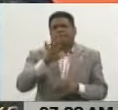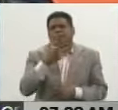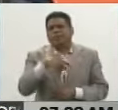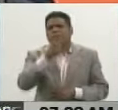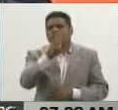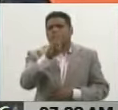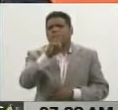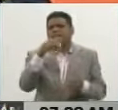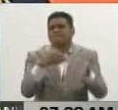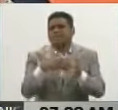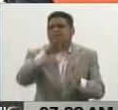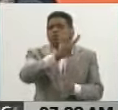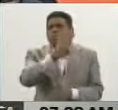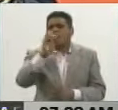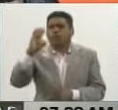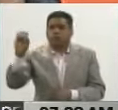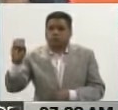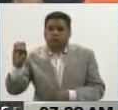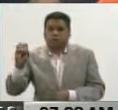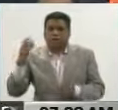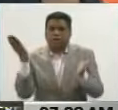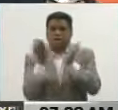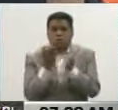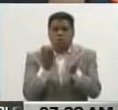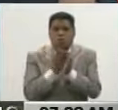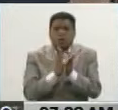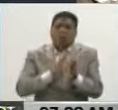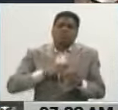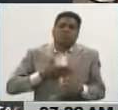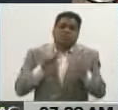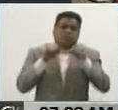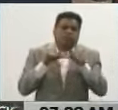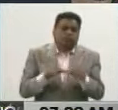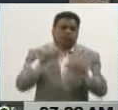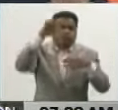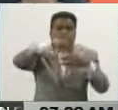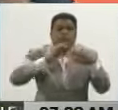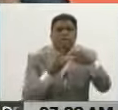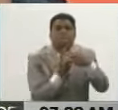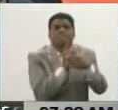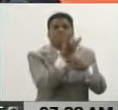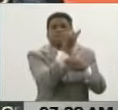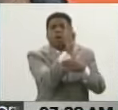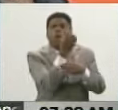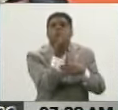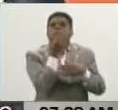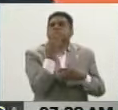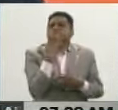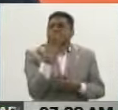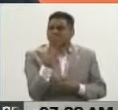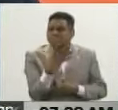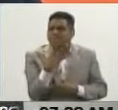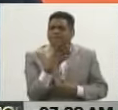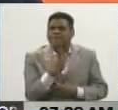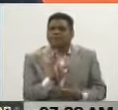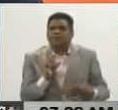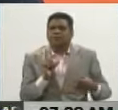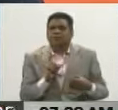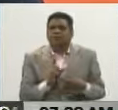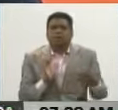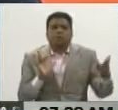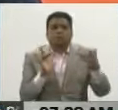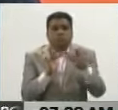2.400 instituciones educativas pudieron mantener cultivos en el periodo escolar vinculado con el